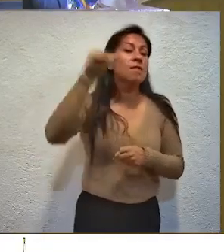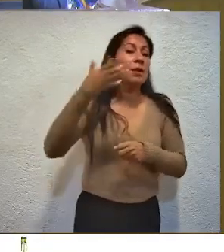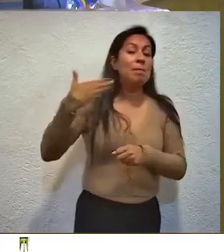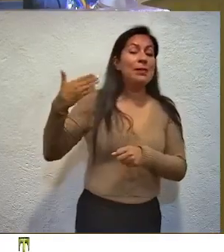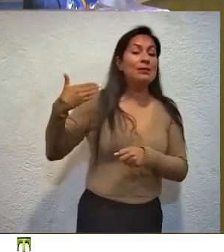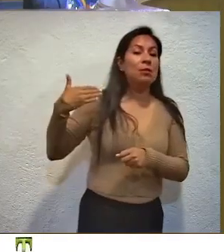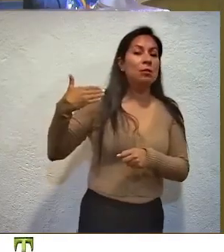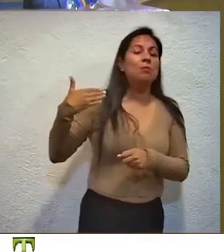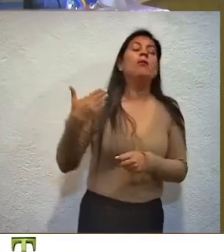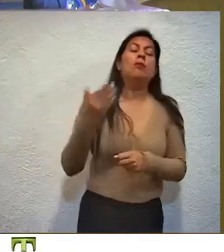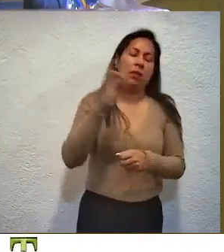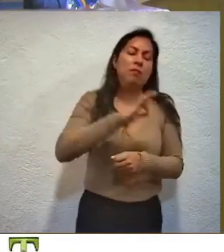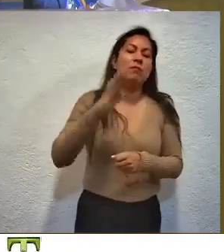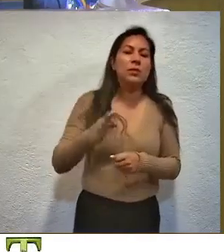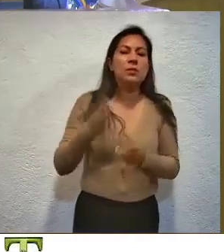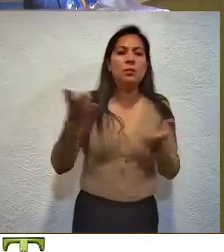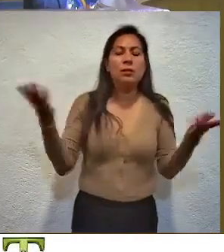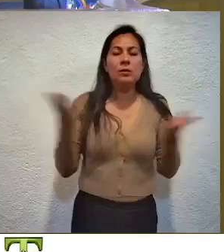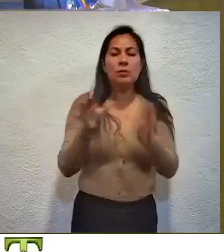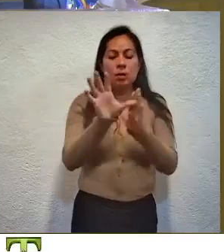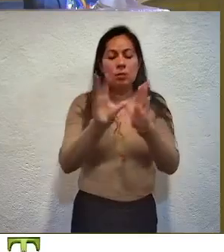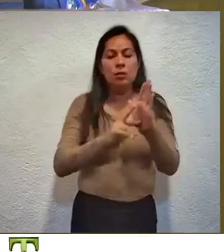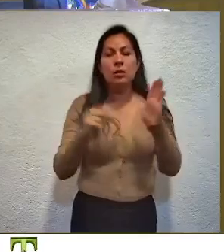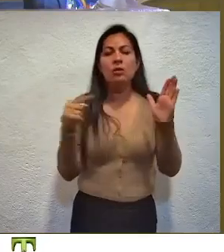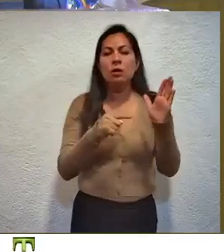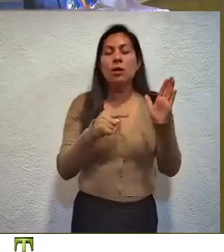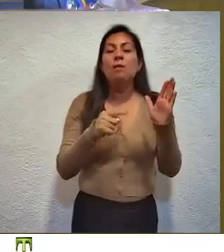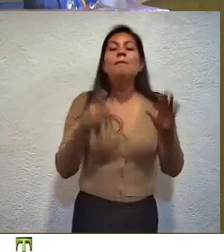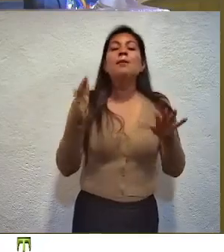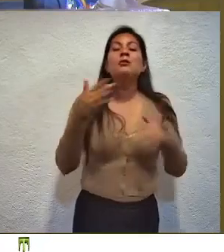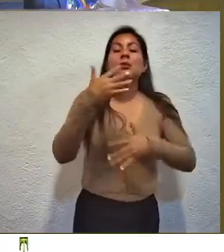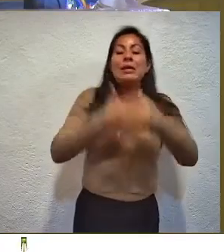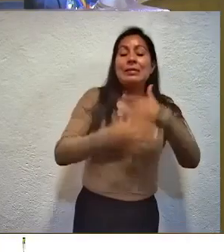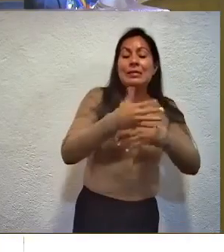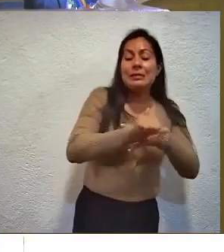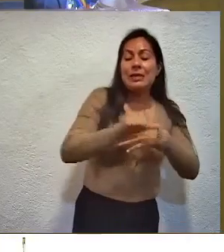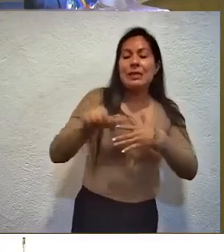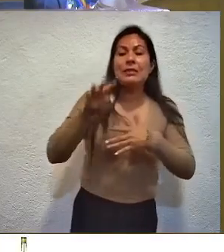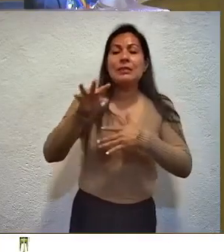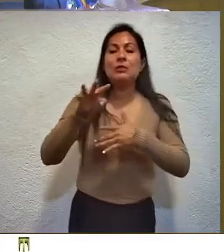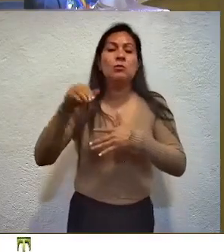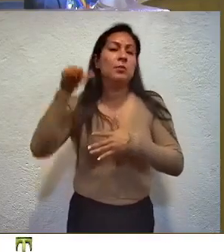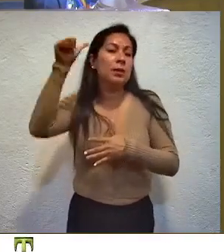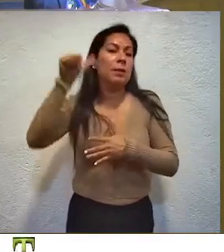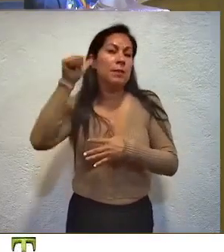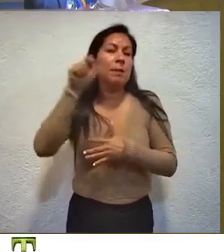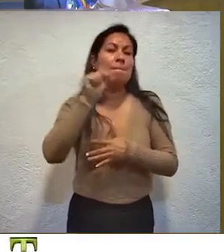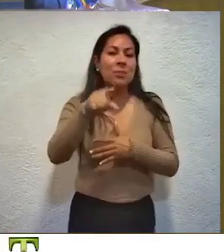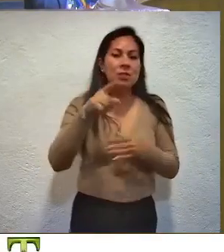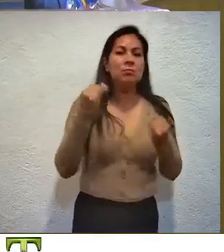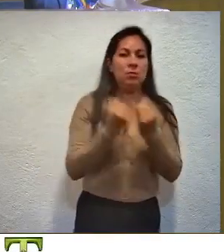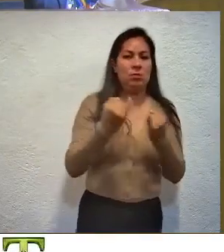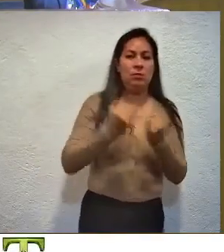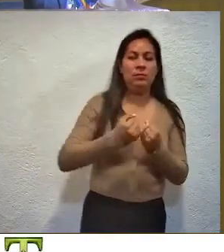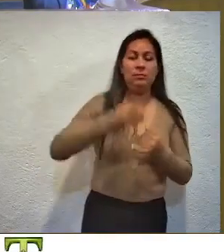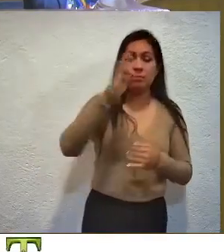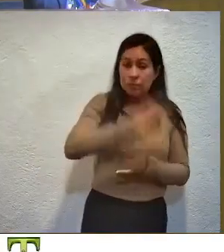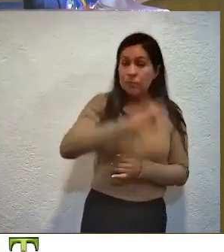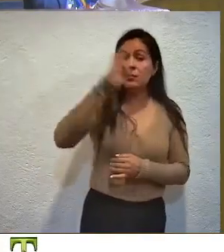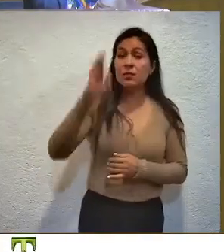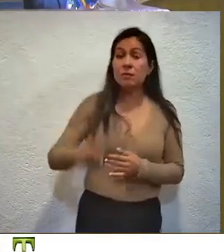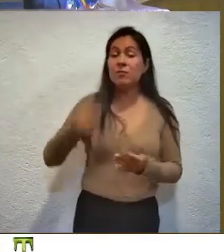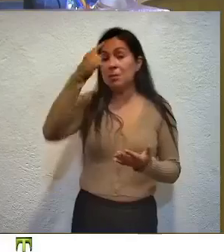pasado, por lo que el plazo para emitir la convocatoria transcurrió del 15 al 19 de abril. Asimismo, el plazo para